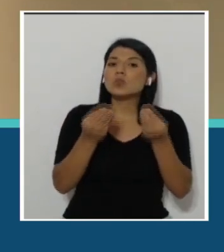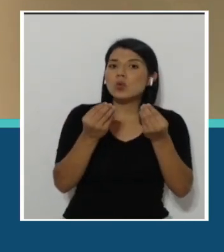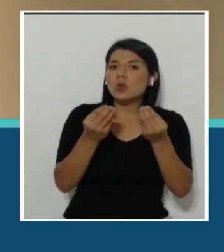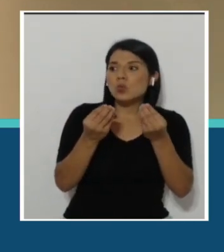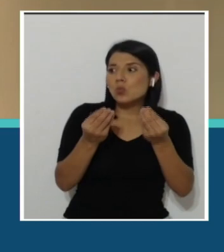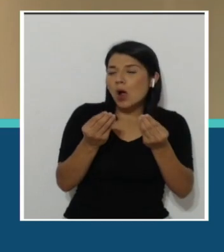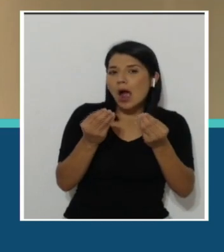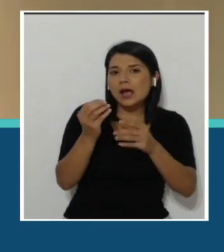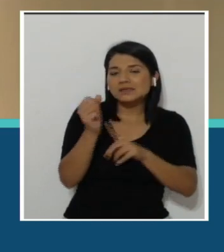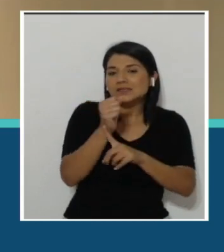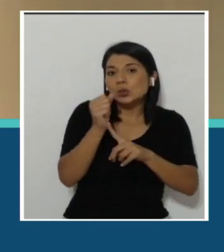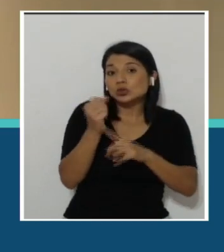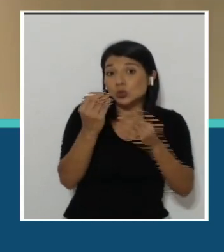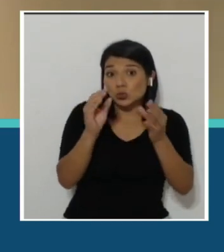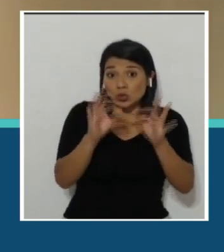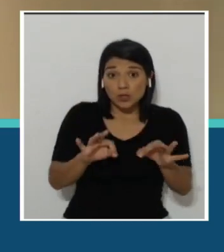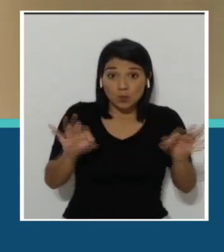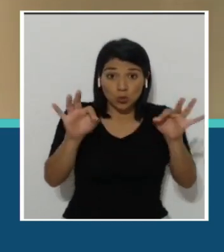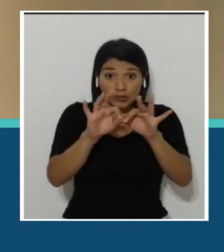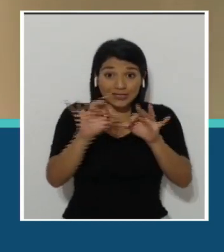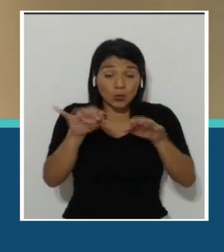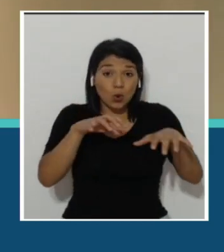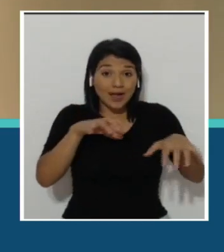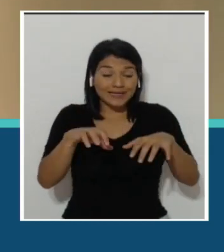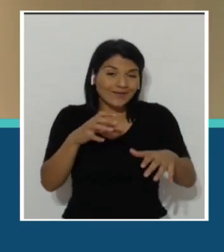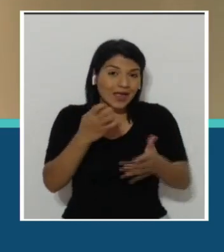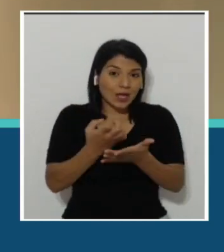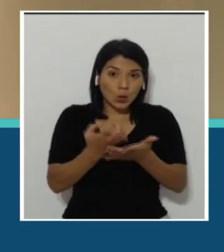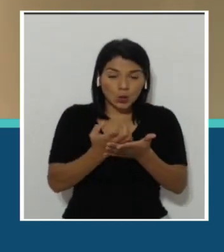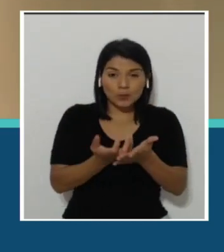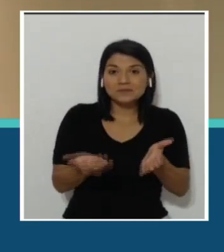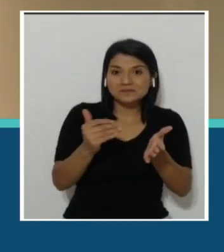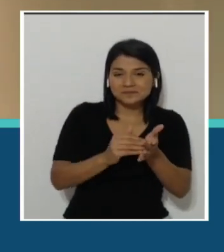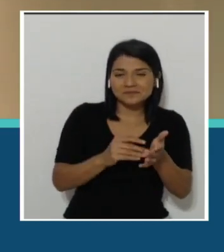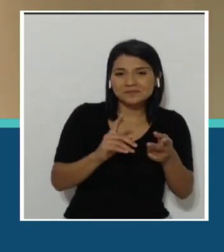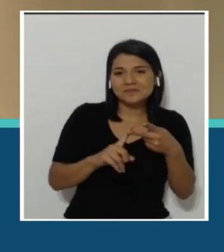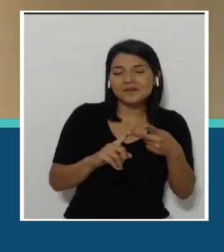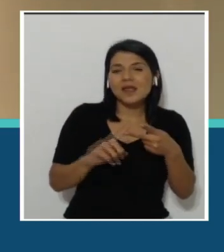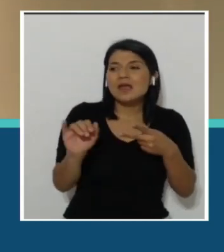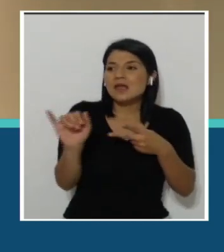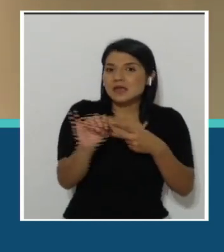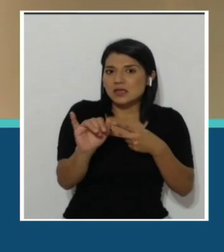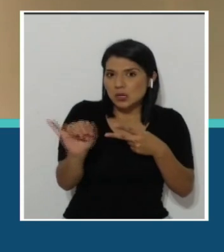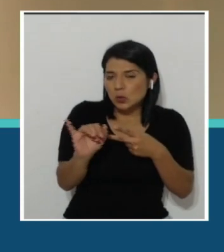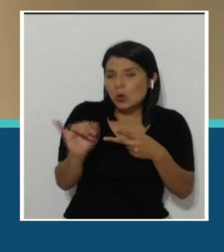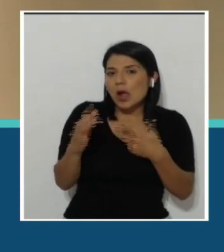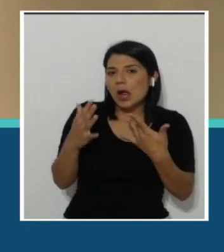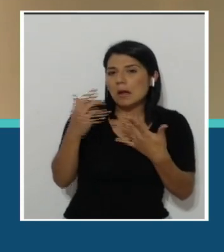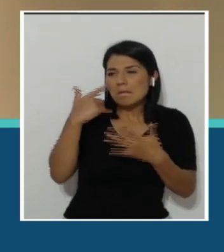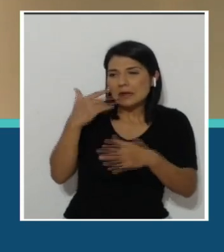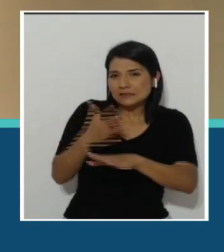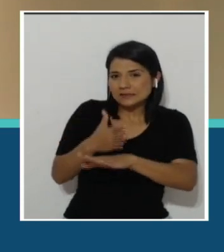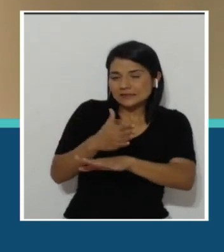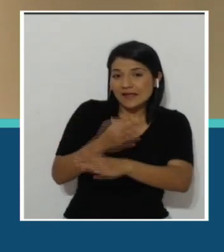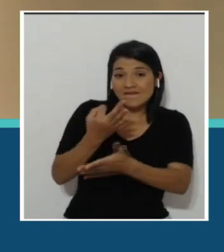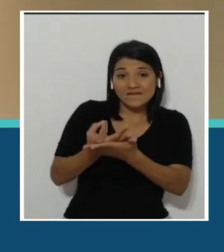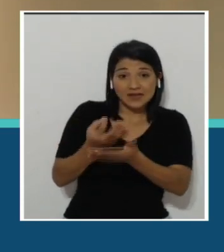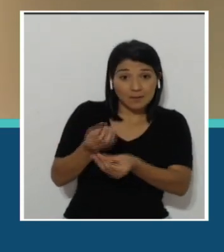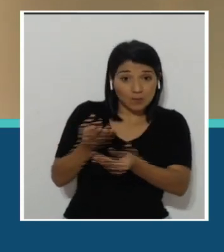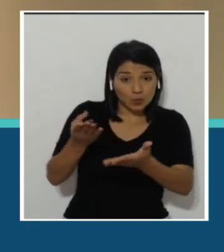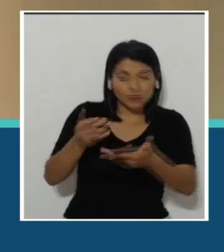algunos indicios de tener buen camino por las finanzas públicas e incluso también el